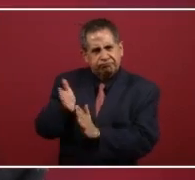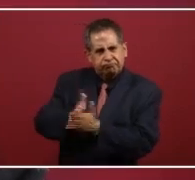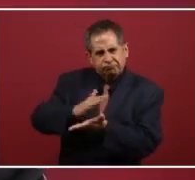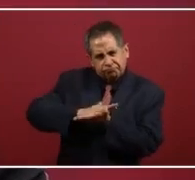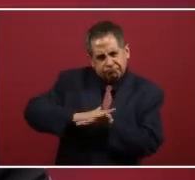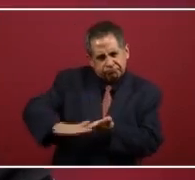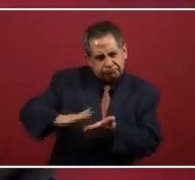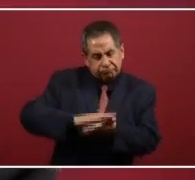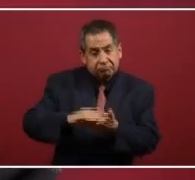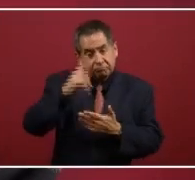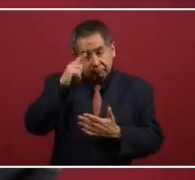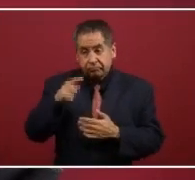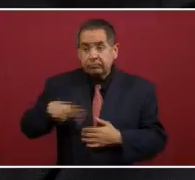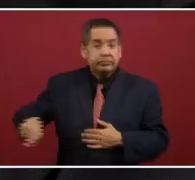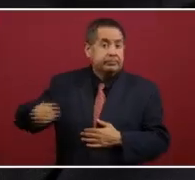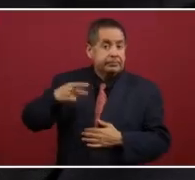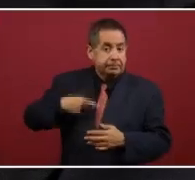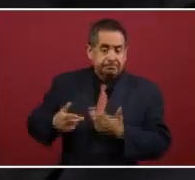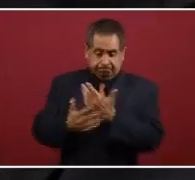de la mano de obra.